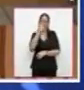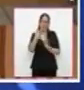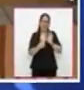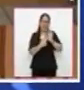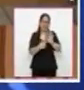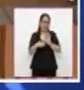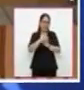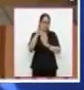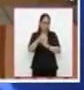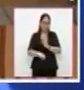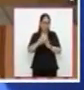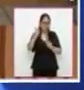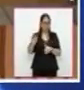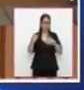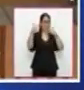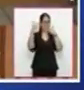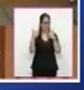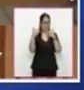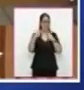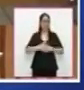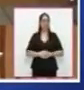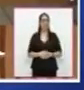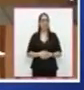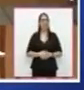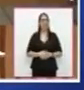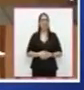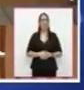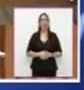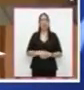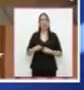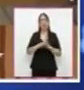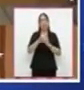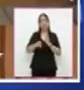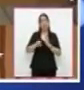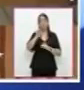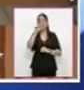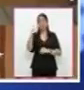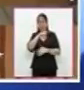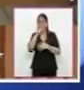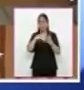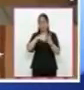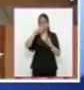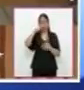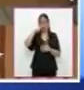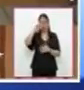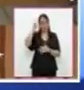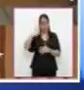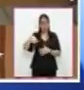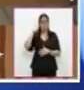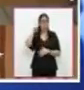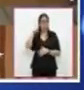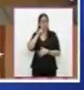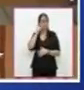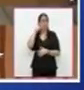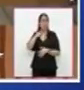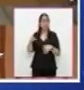garantizar la vida y la salud de las personas, que sin duda es lo más importante. Y creo que eso será la